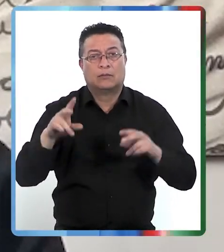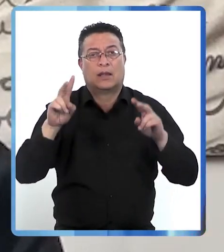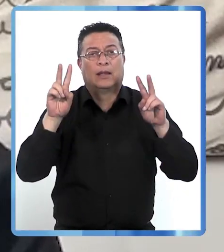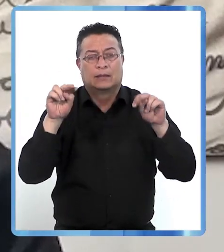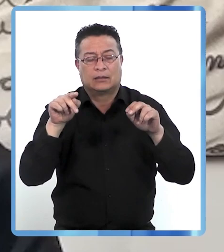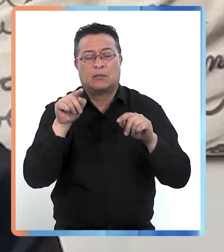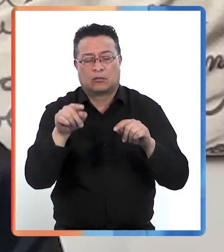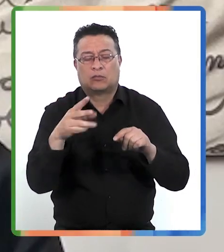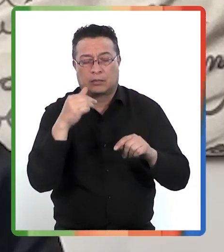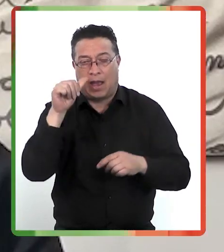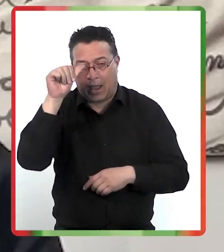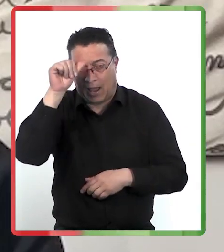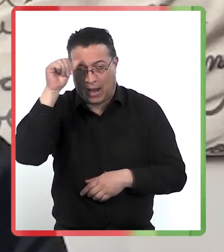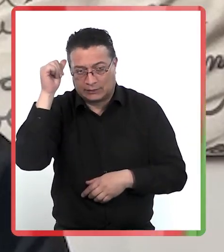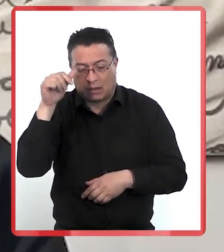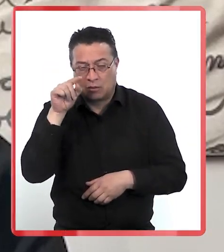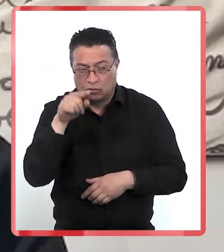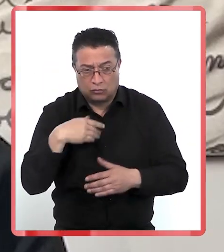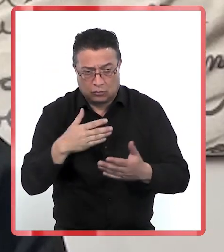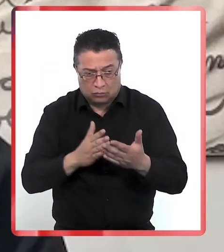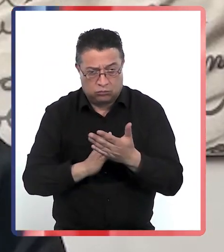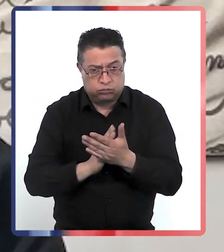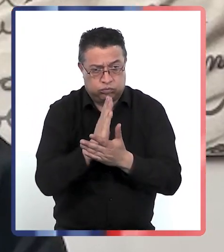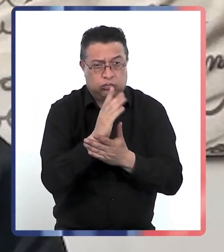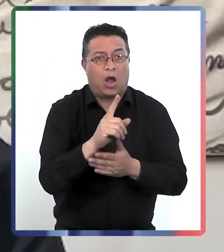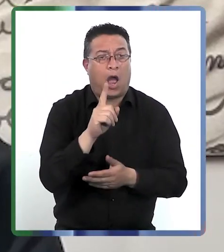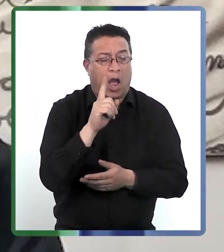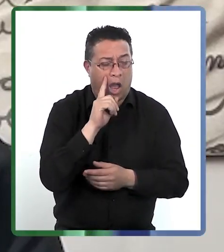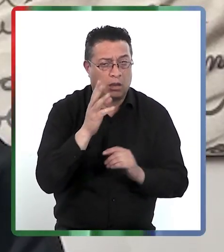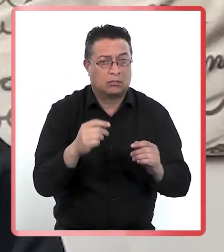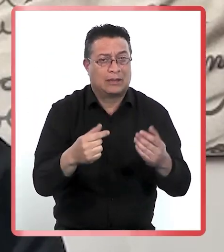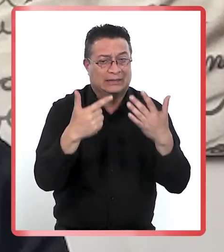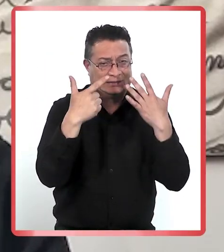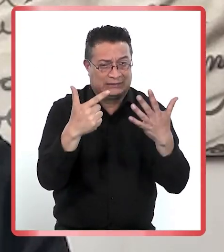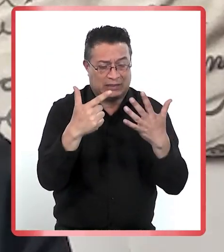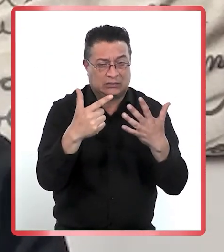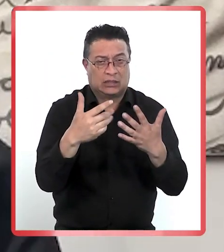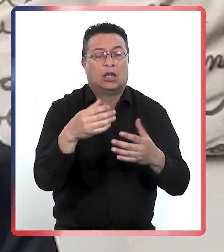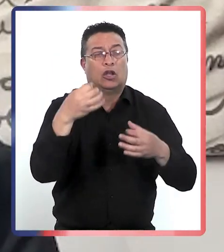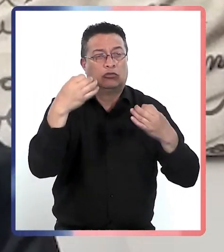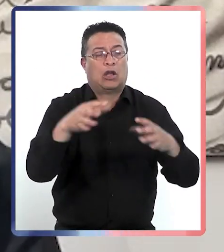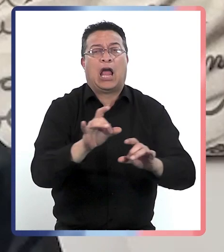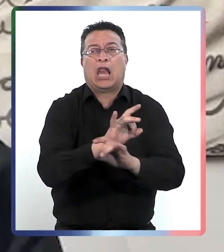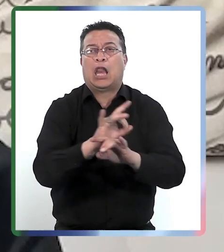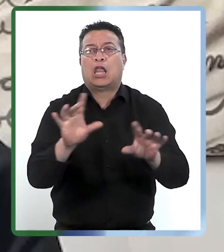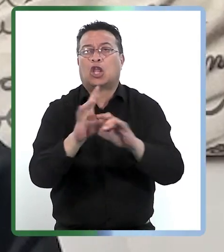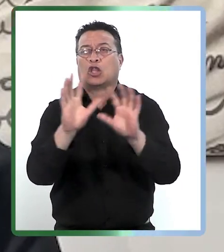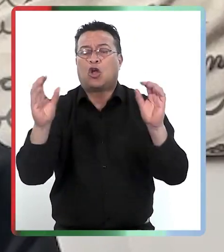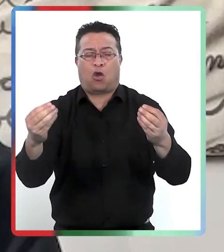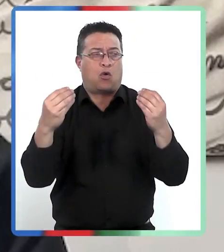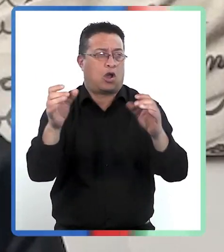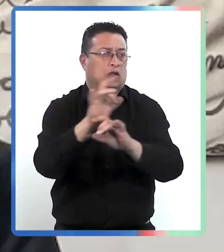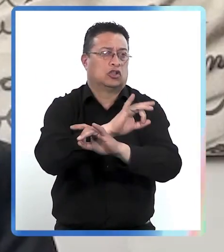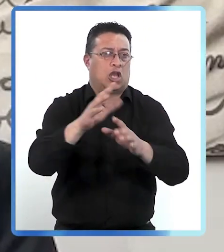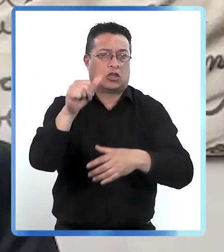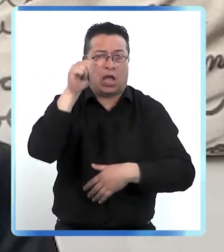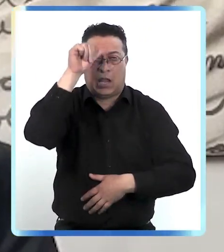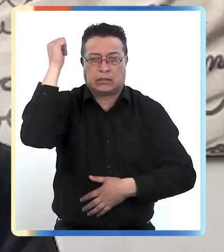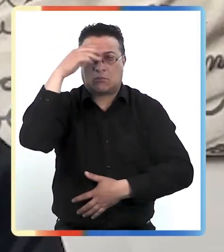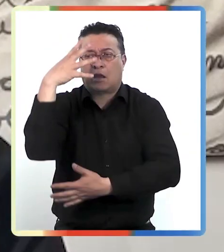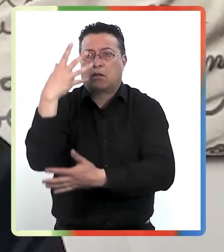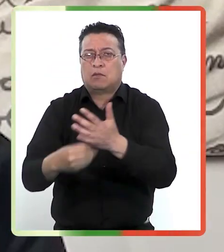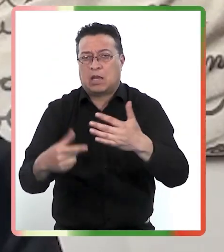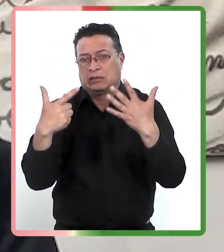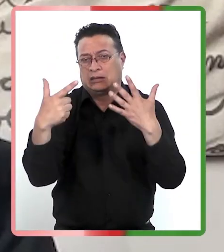al tema de las demencias y el Alzheimer. Y desde que yo partí, ha habido como 7 curas del Alzheimer, así por internet. Y no, estamos listos,